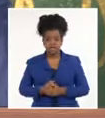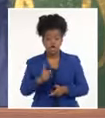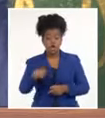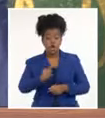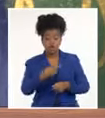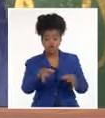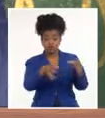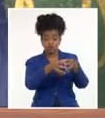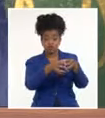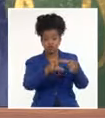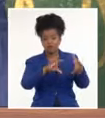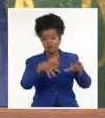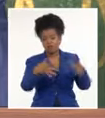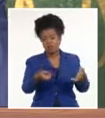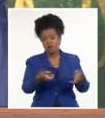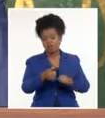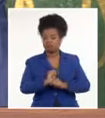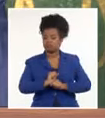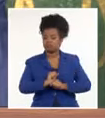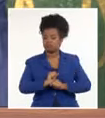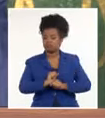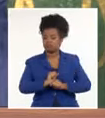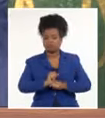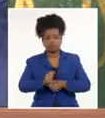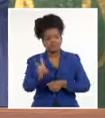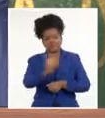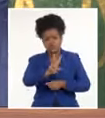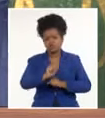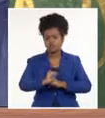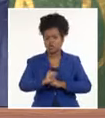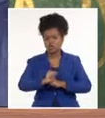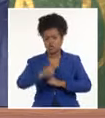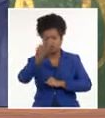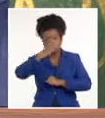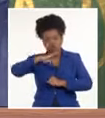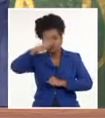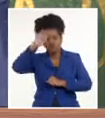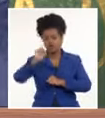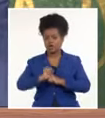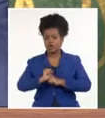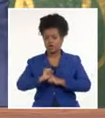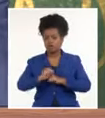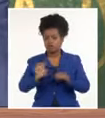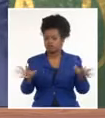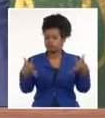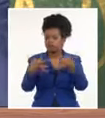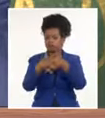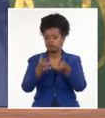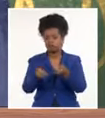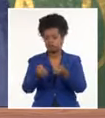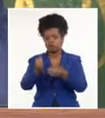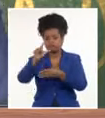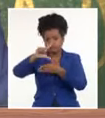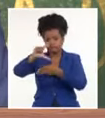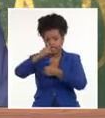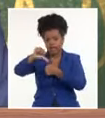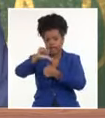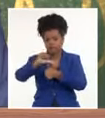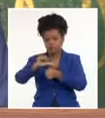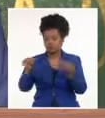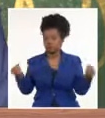doctrina bolivariana, la doctrina martiana de unidad de nuestros pueblos. Esa es la diferencia radical. Tenemos dos